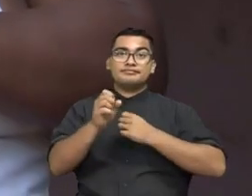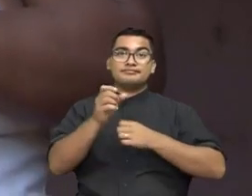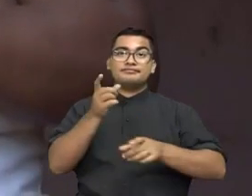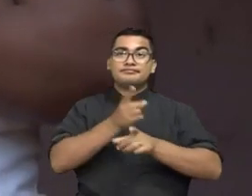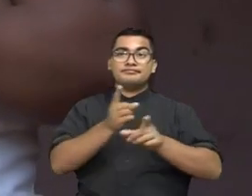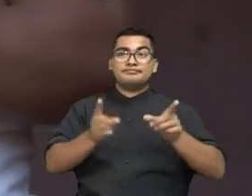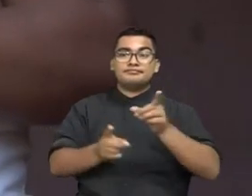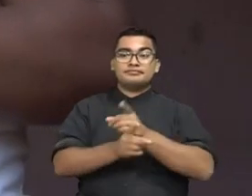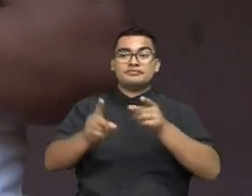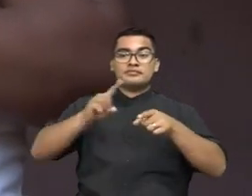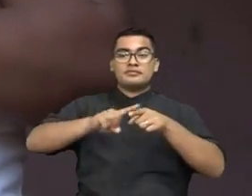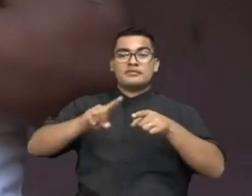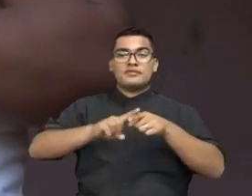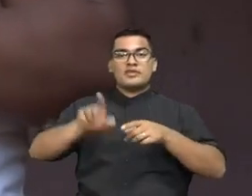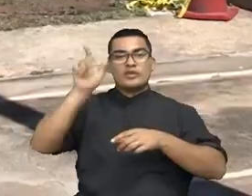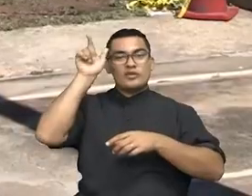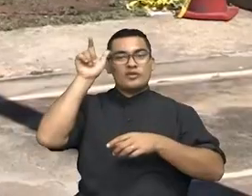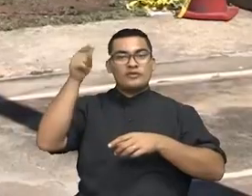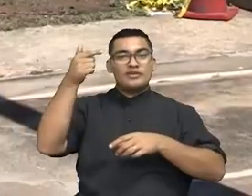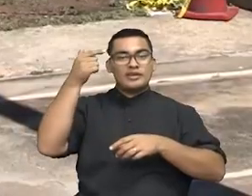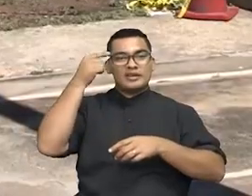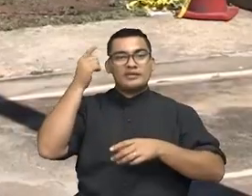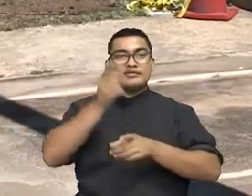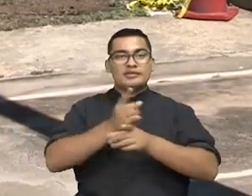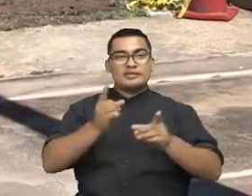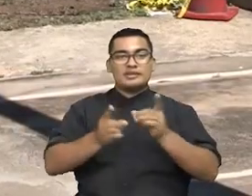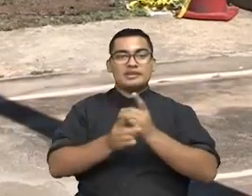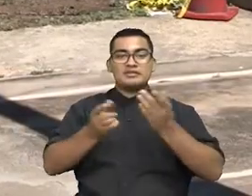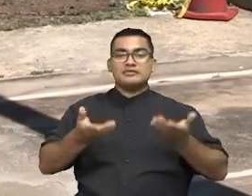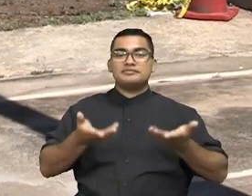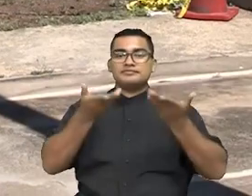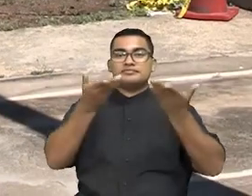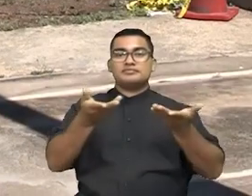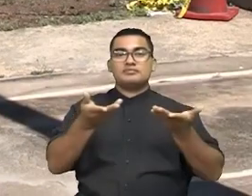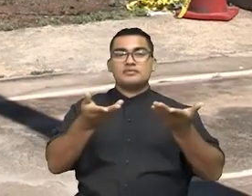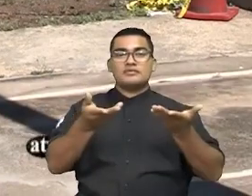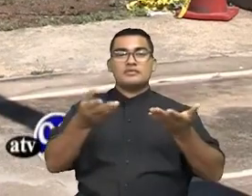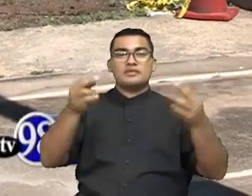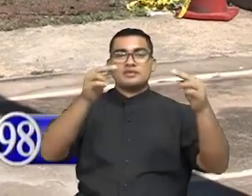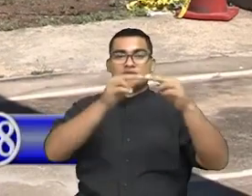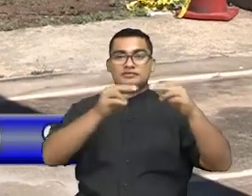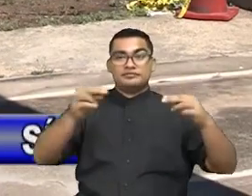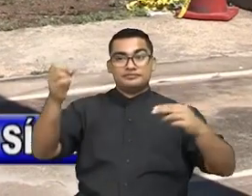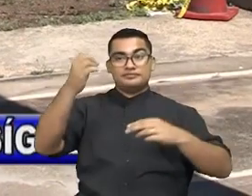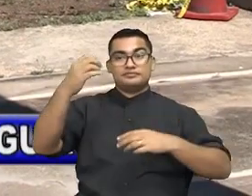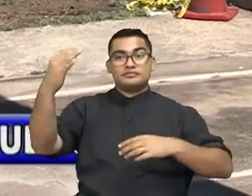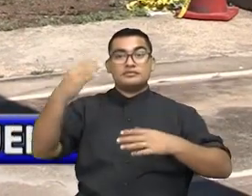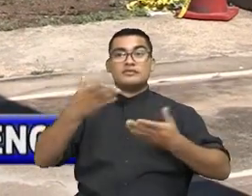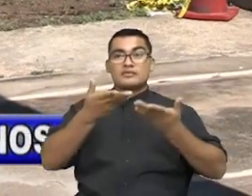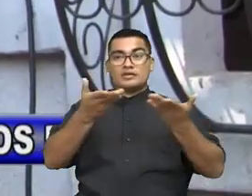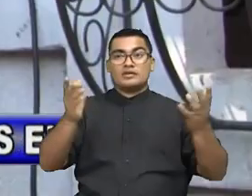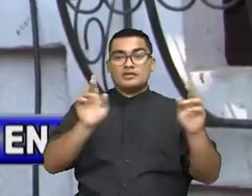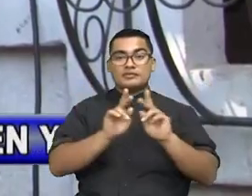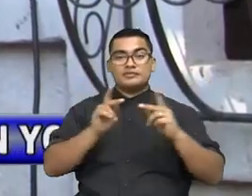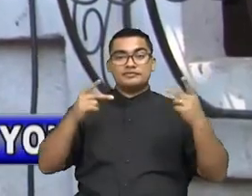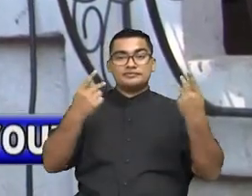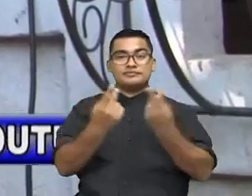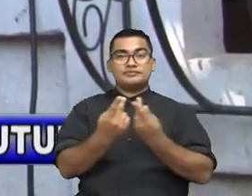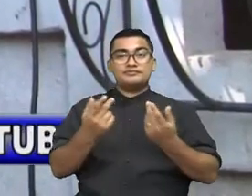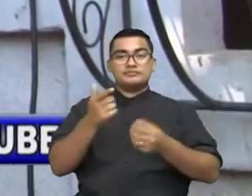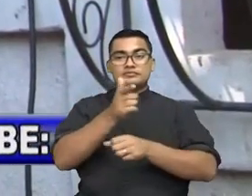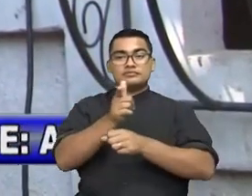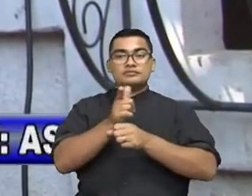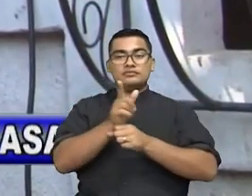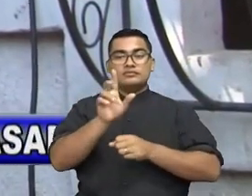Es obligación del Estado nicaragüense garantizar el servicio continuo de energía eléctrica a la población.